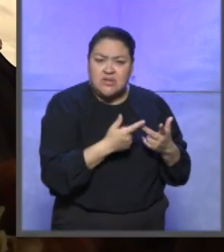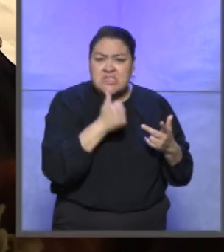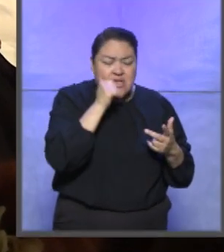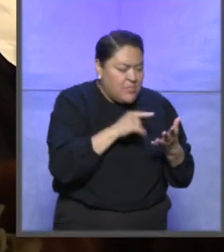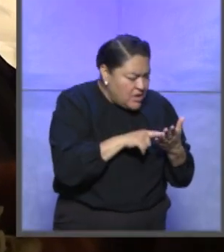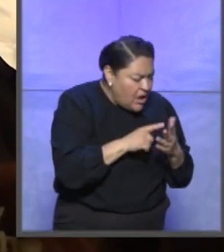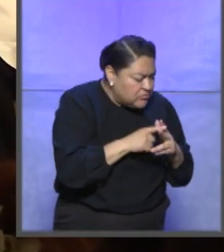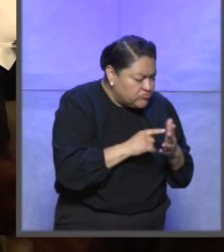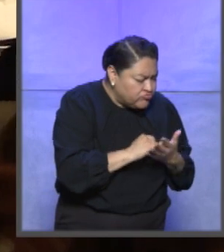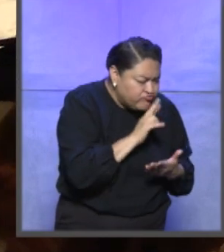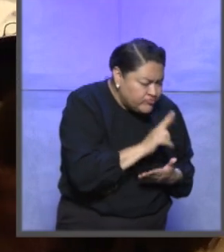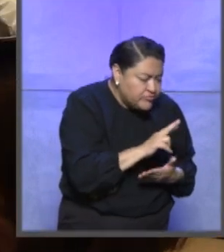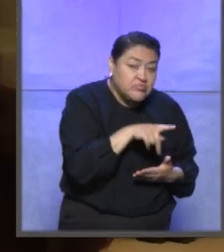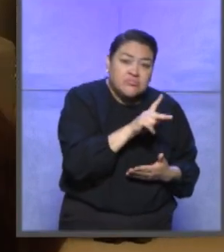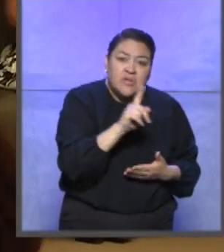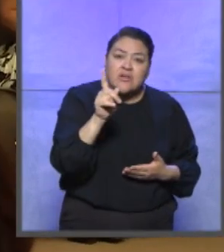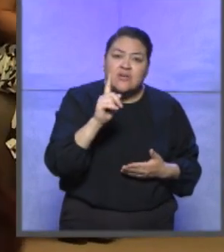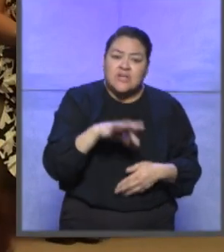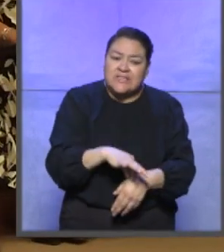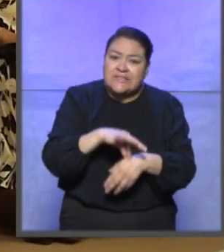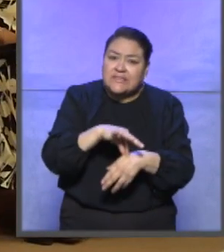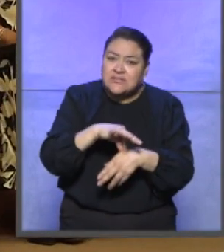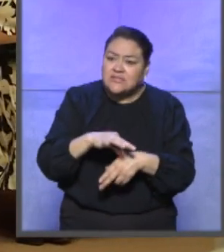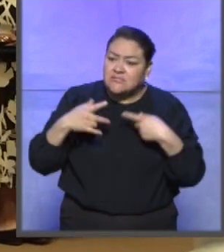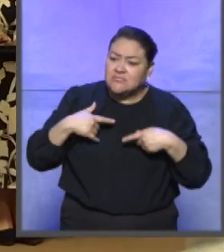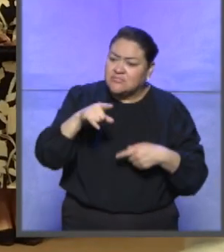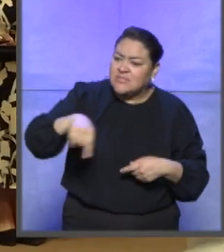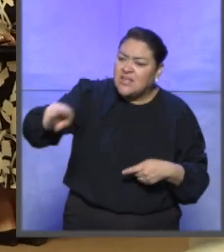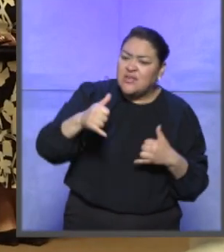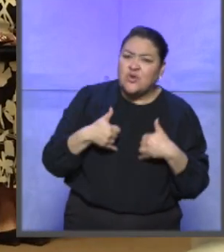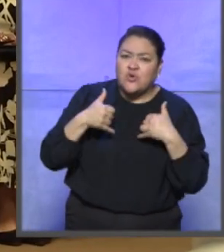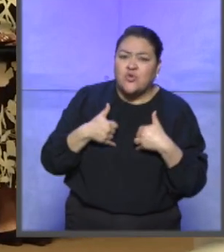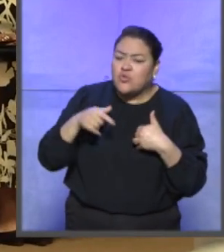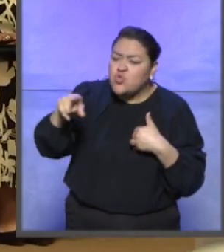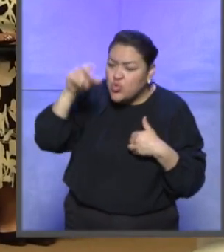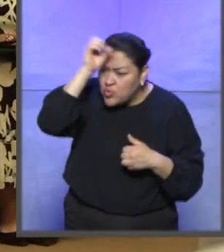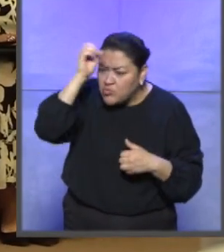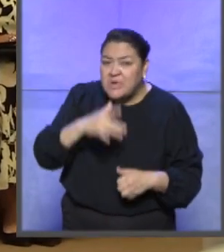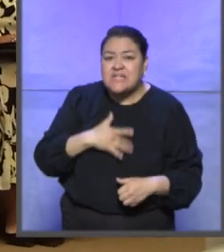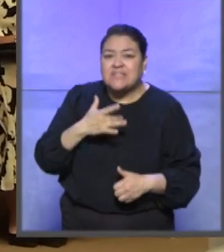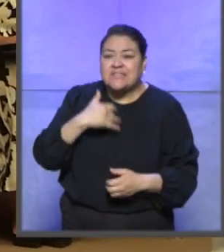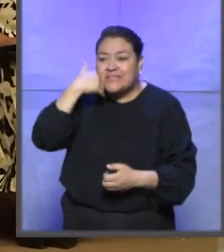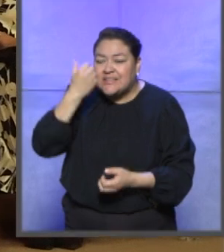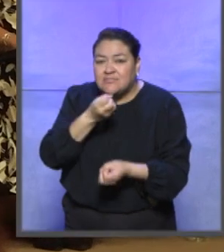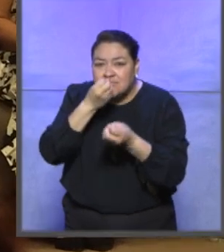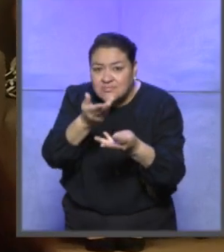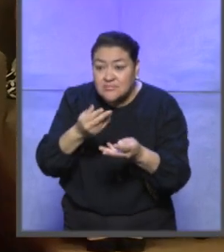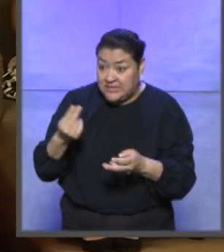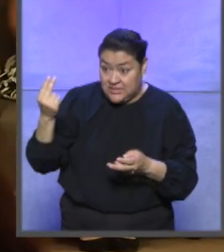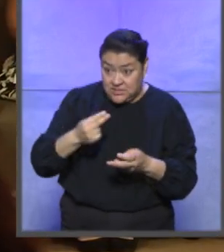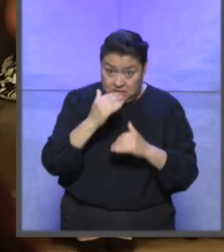una estadística, pero lo que nos importa es cómo esto impacta en ustedes. Queremos escucharles si realmente una